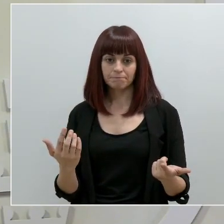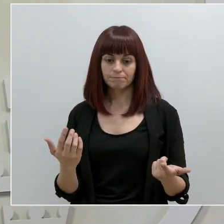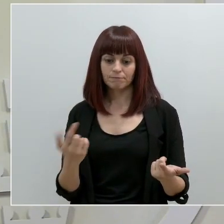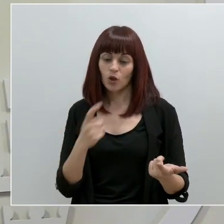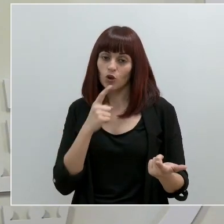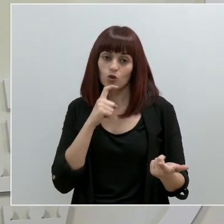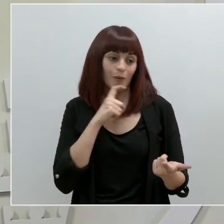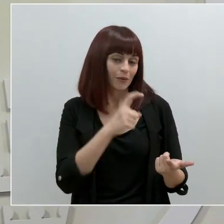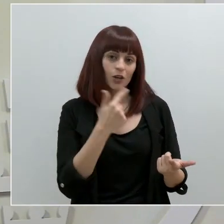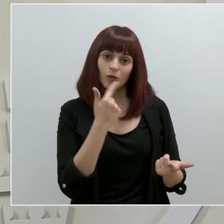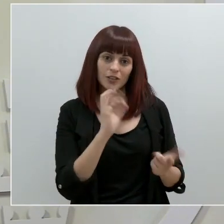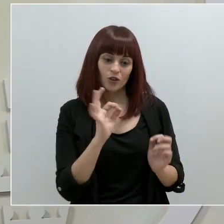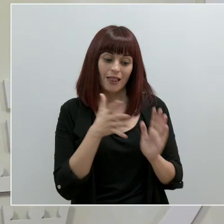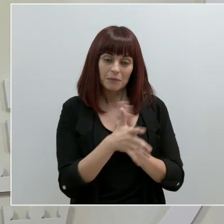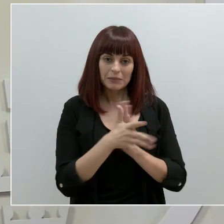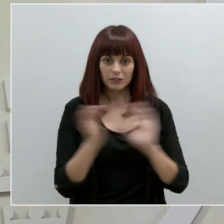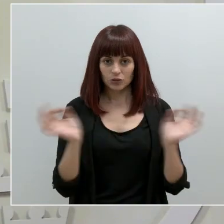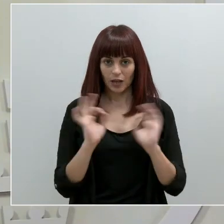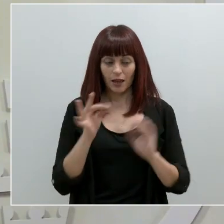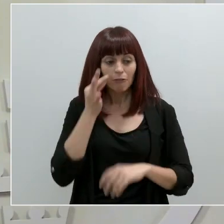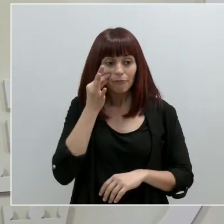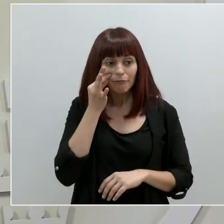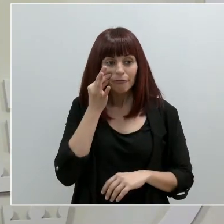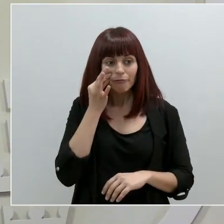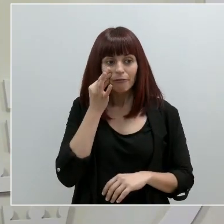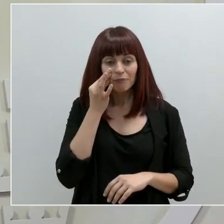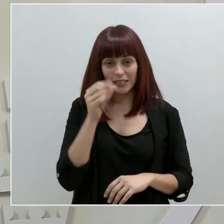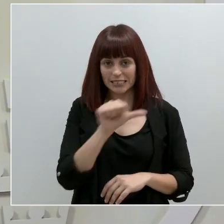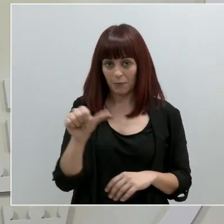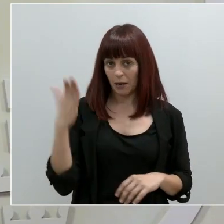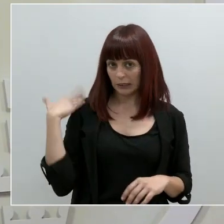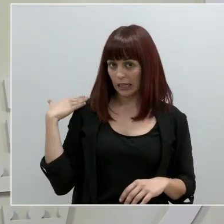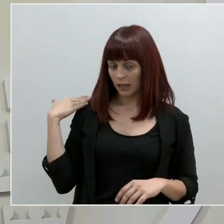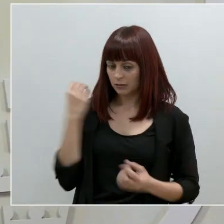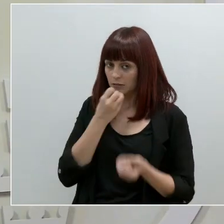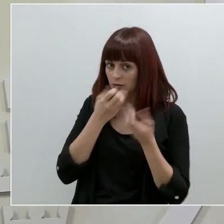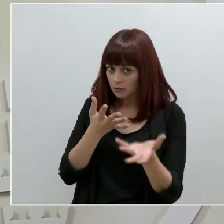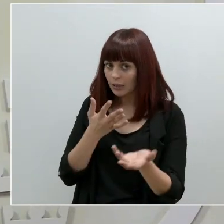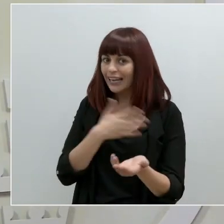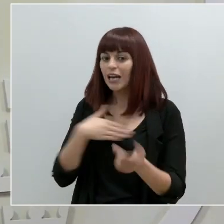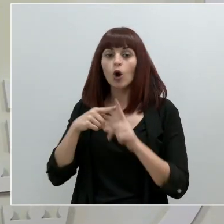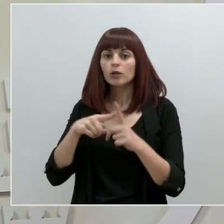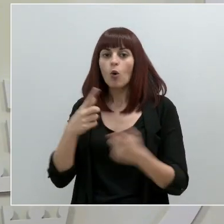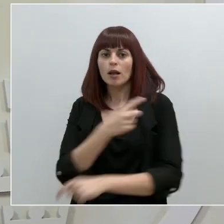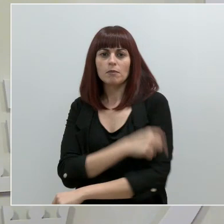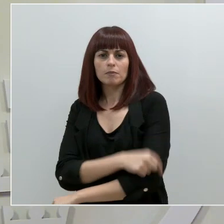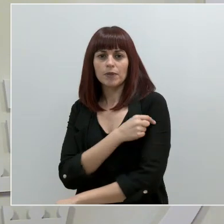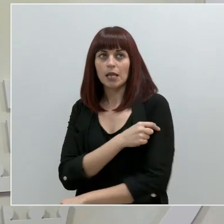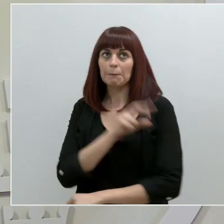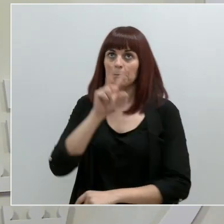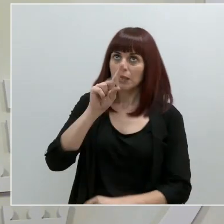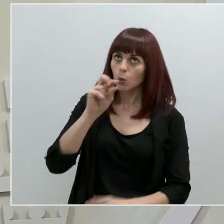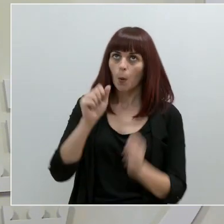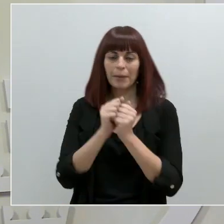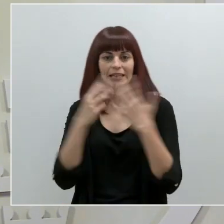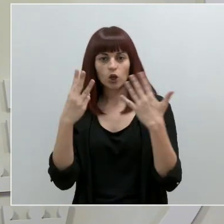instrucciones y realmente, como hemos comentado ya desde la semana pasada, el objetivo es vacunar a todo el mundo en el margen de 21 a 28